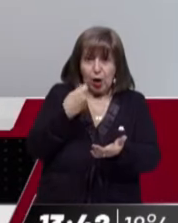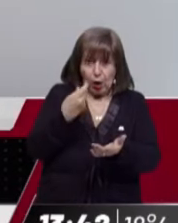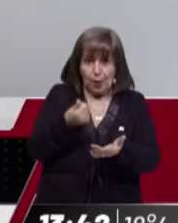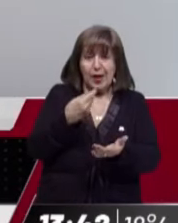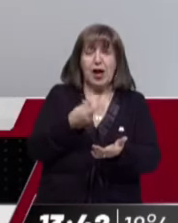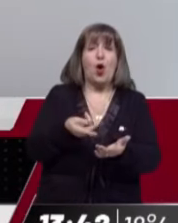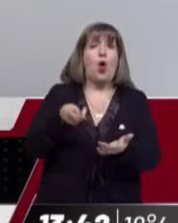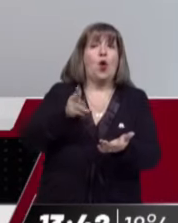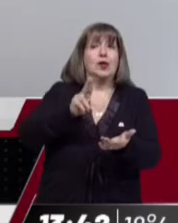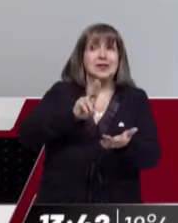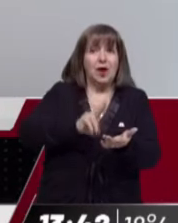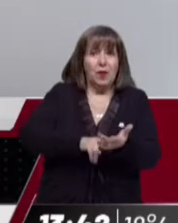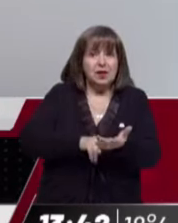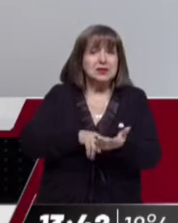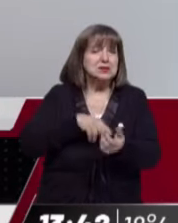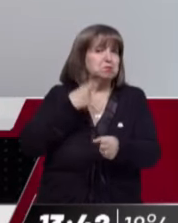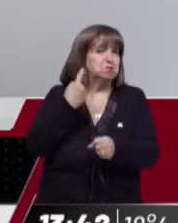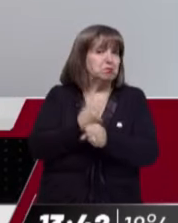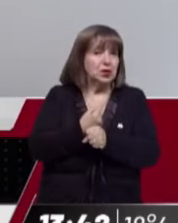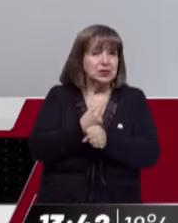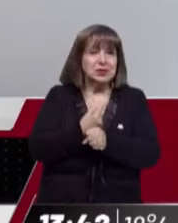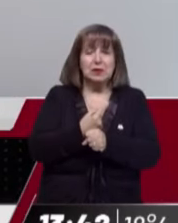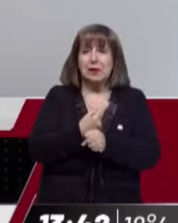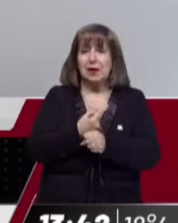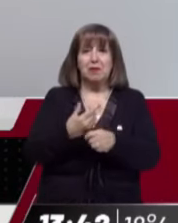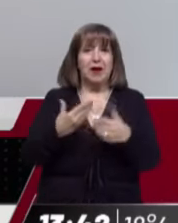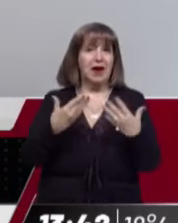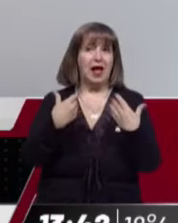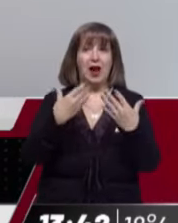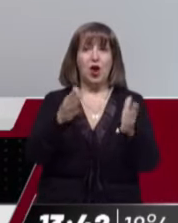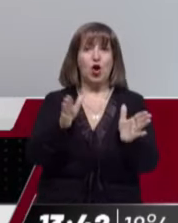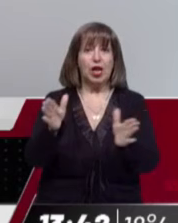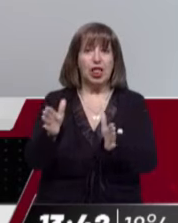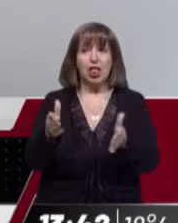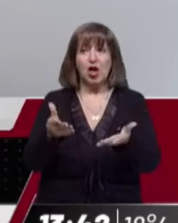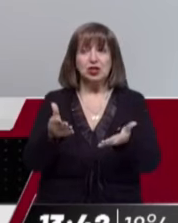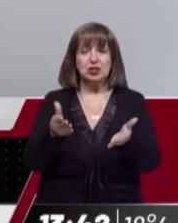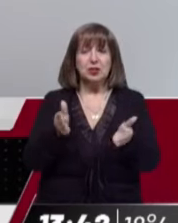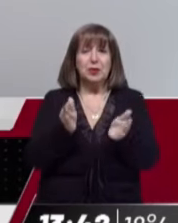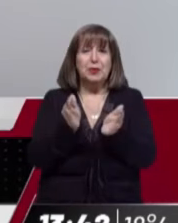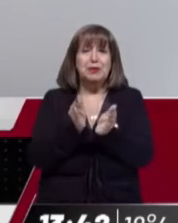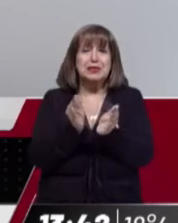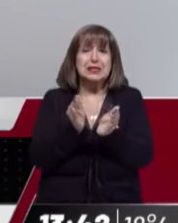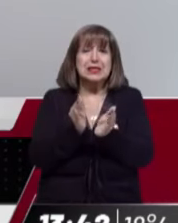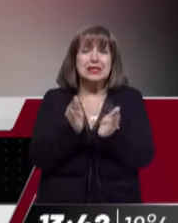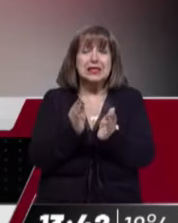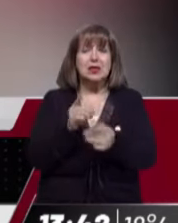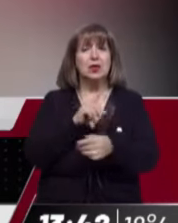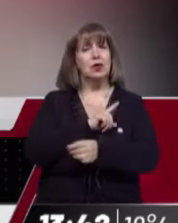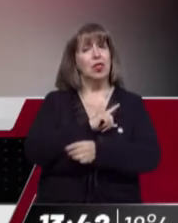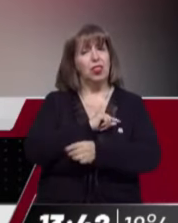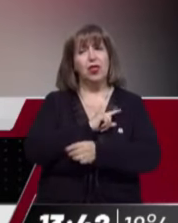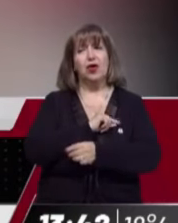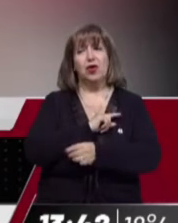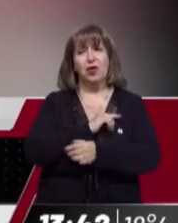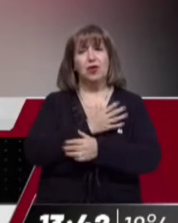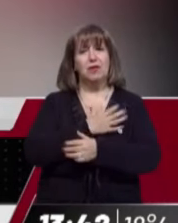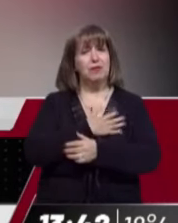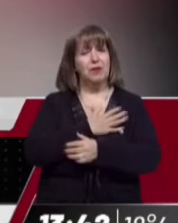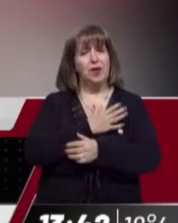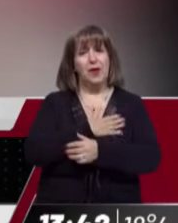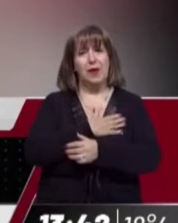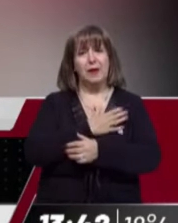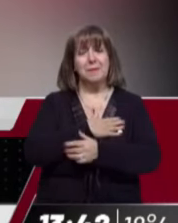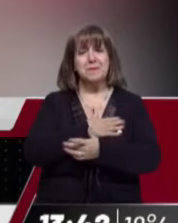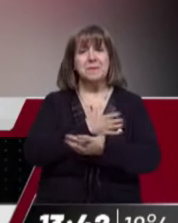que pocas estufas para la población que la necesita también en ve o sea esto es doloroso pero cuando vos me preguntas Cuál es